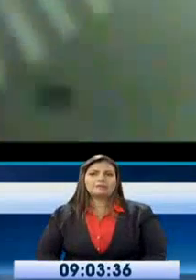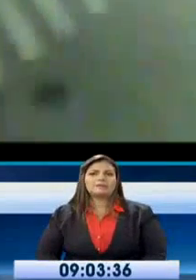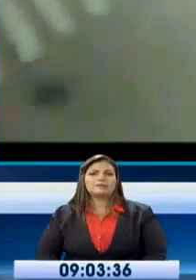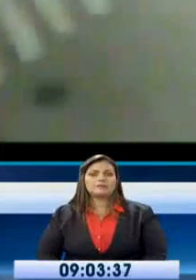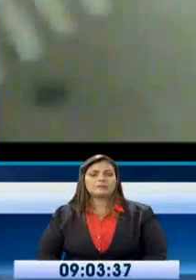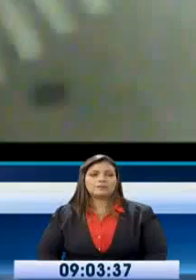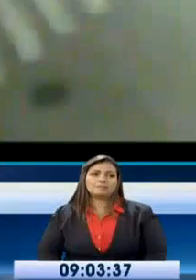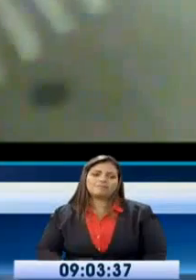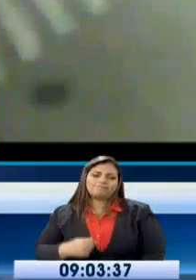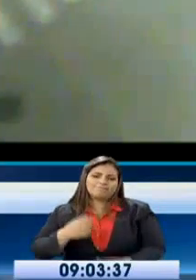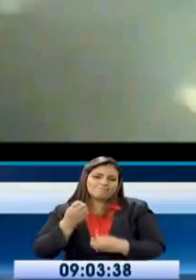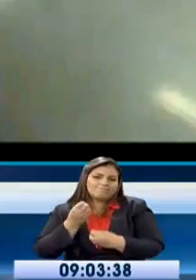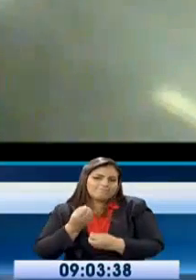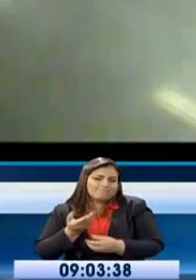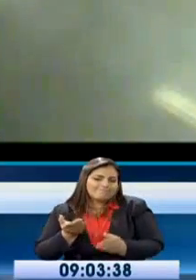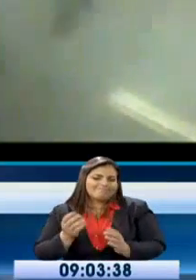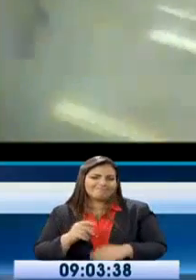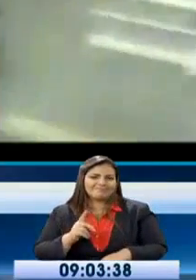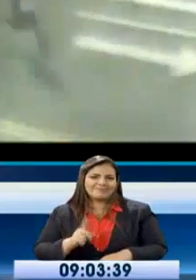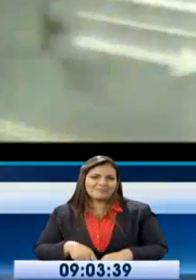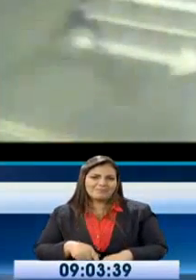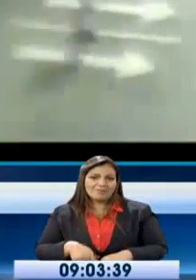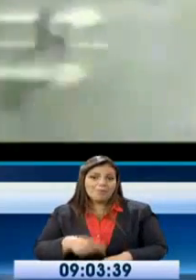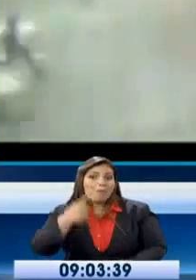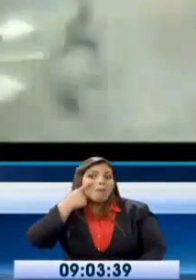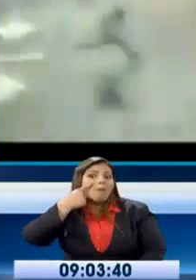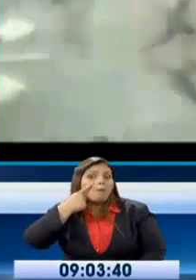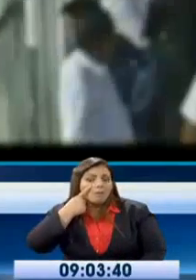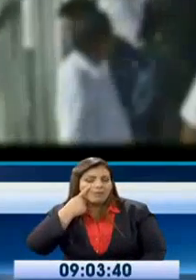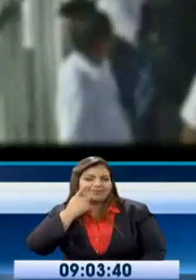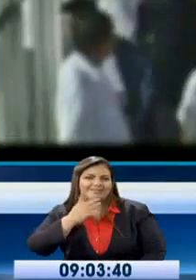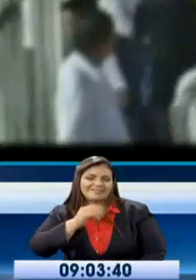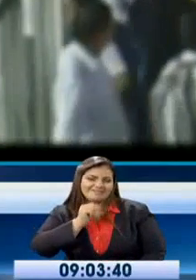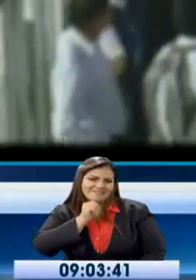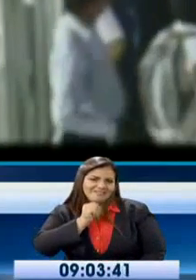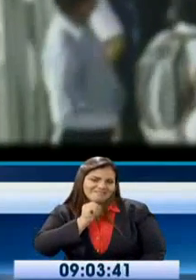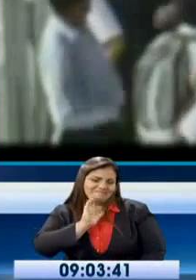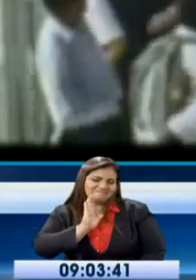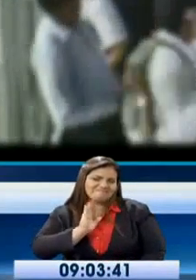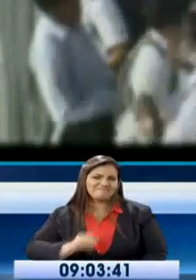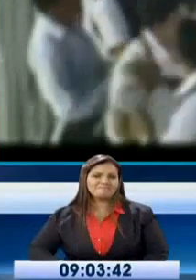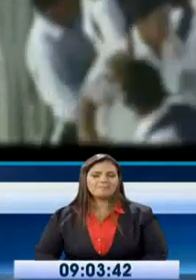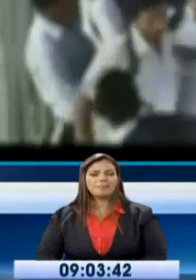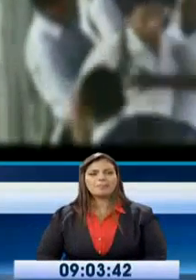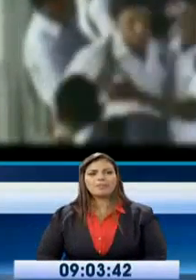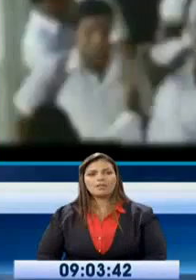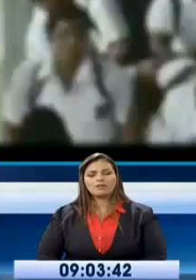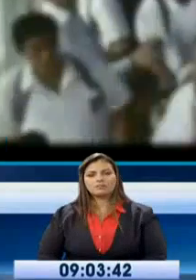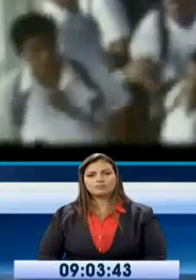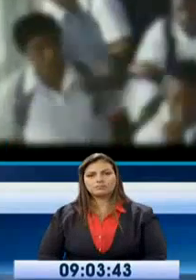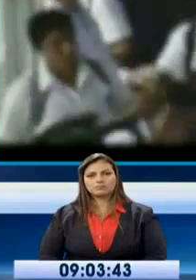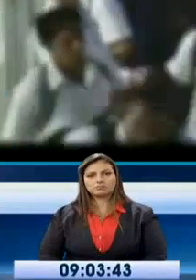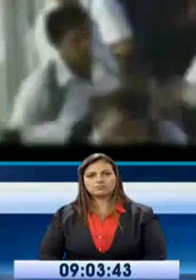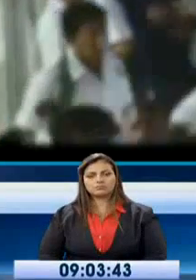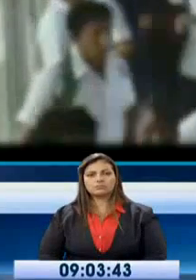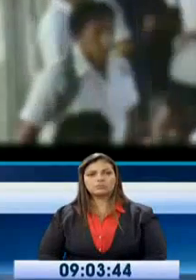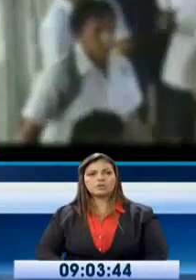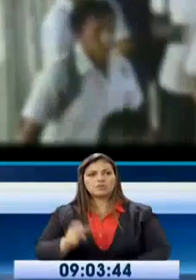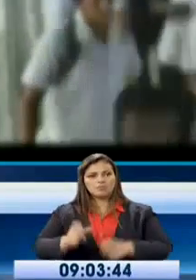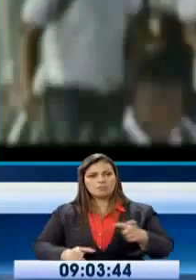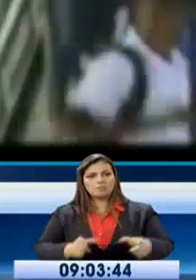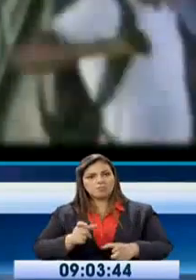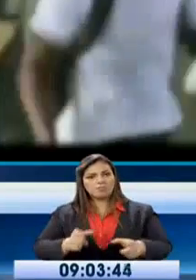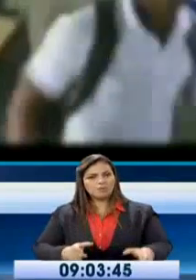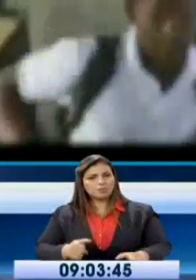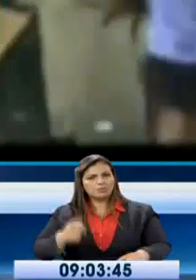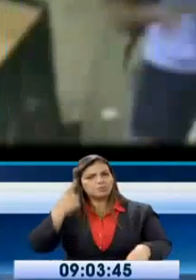de acusaciones infundadas. En todo caso, estamos hablando de los jóvenes y casi... todos los usuarios coinciden en eso,